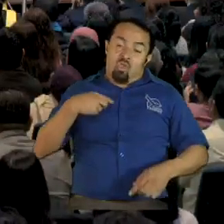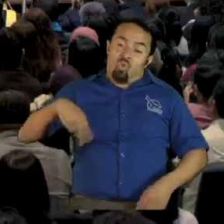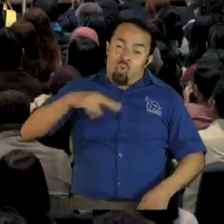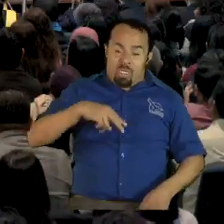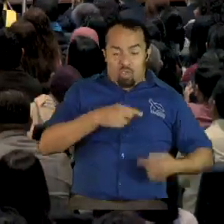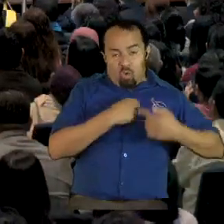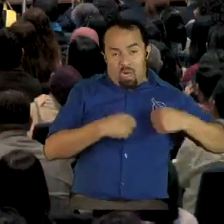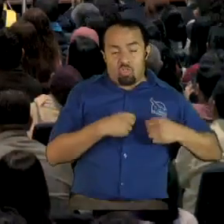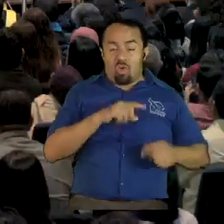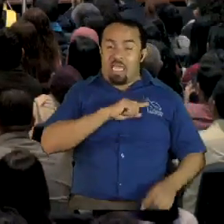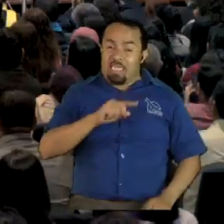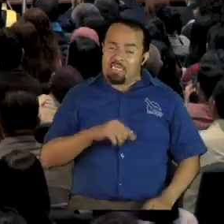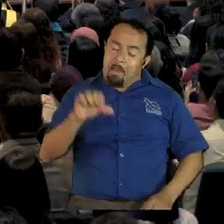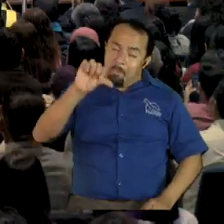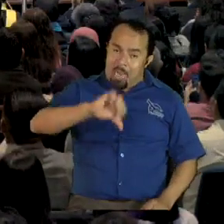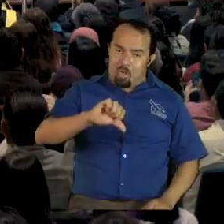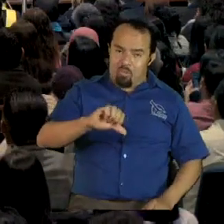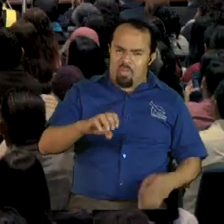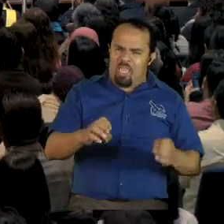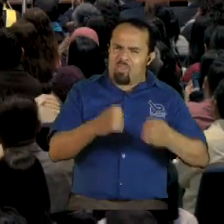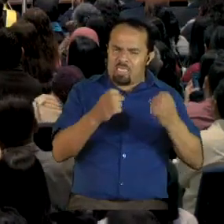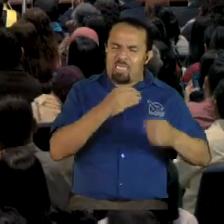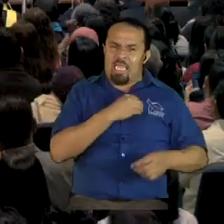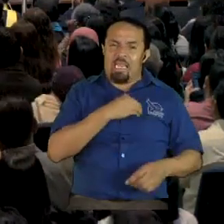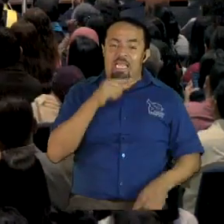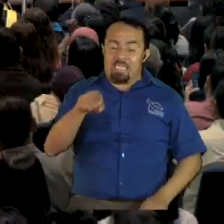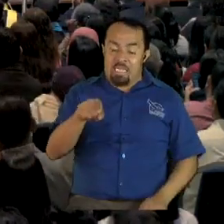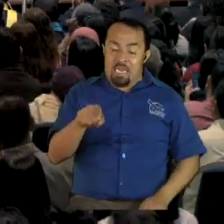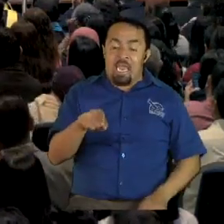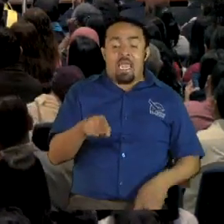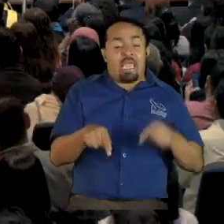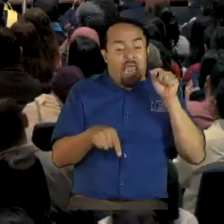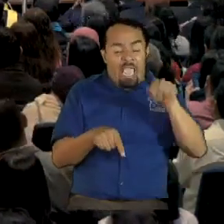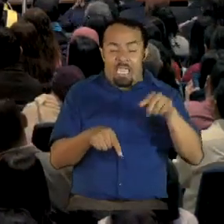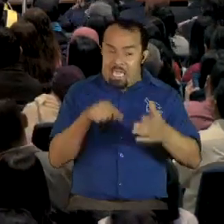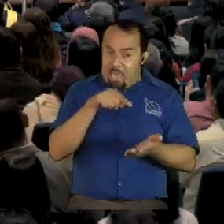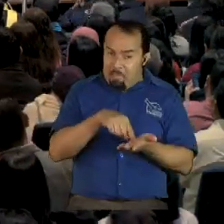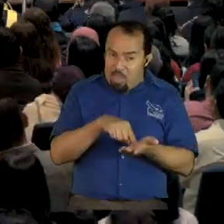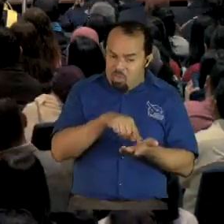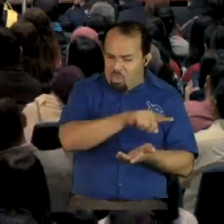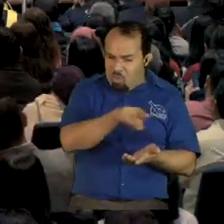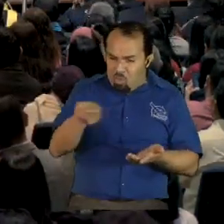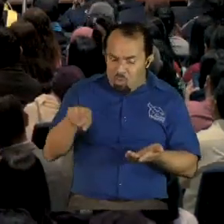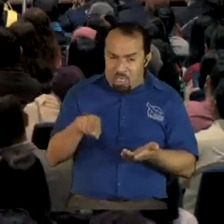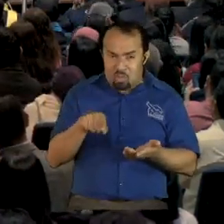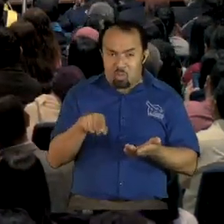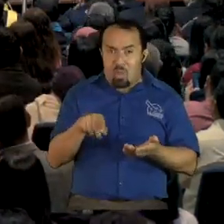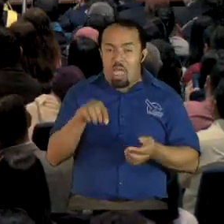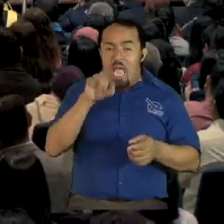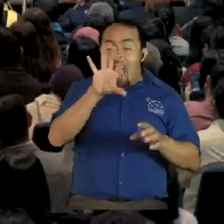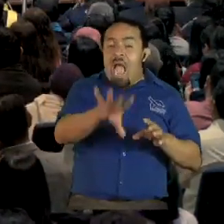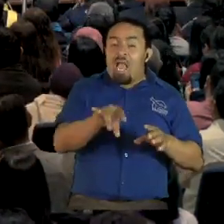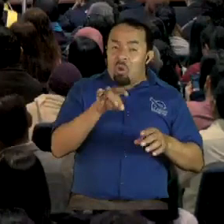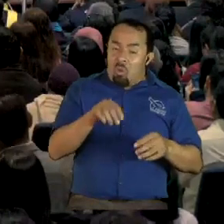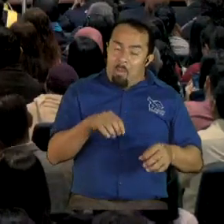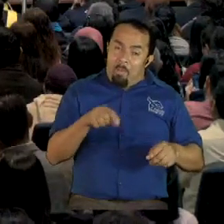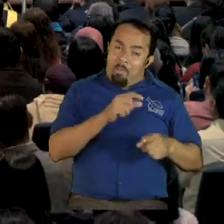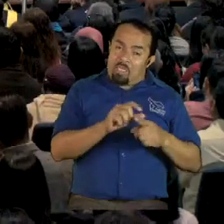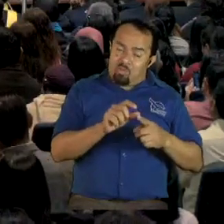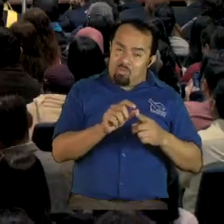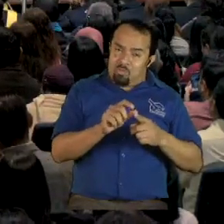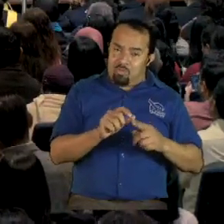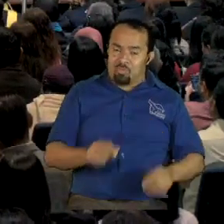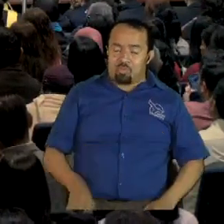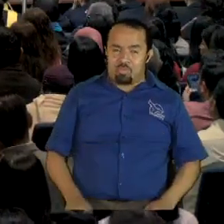Entonces tuvo que haber habido un proceso en medio para purificar el corazón y para mantenerlo purificado.